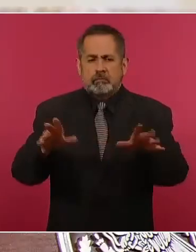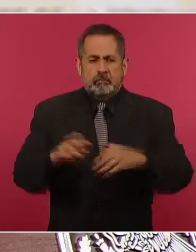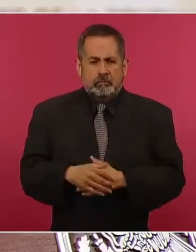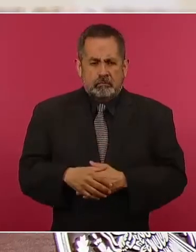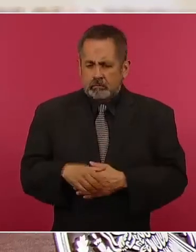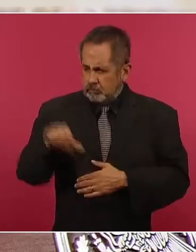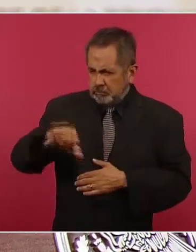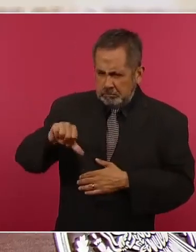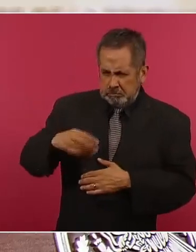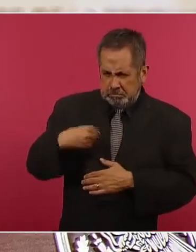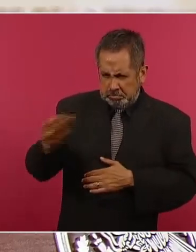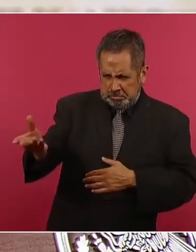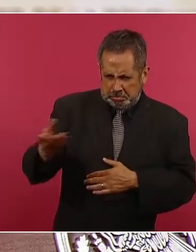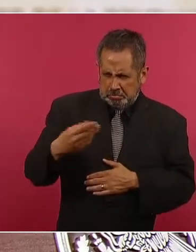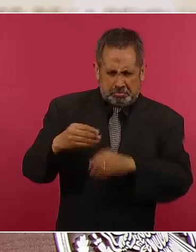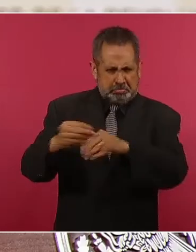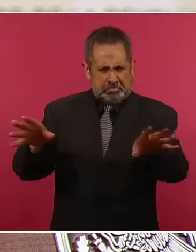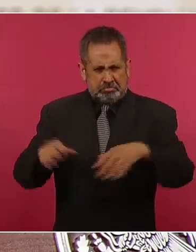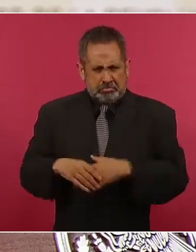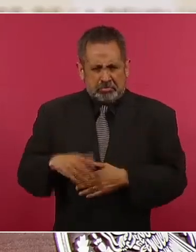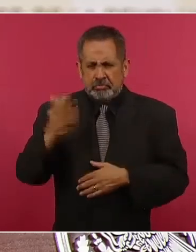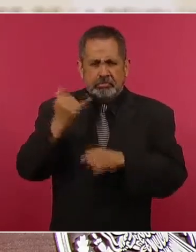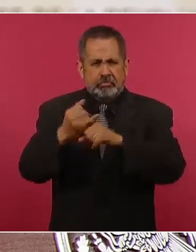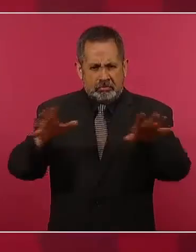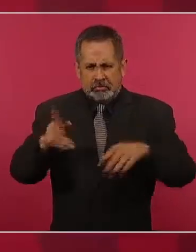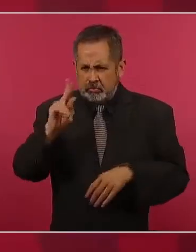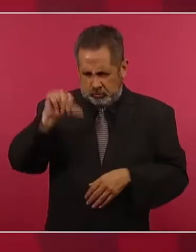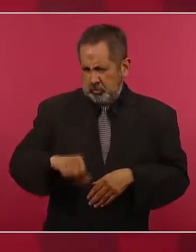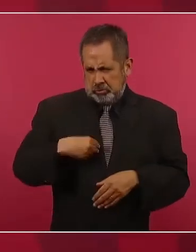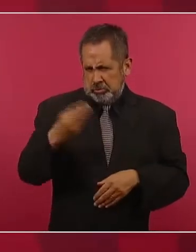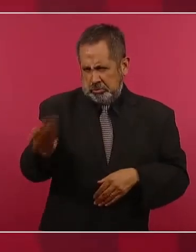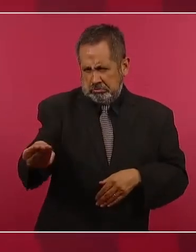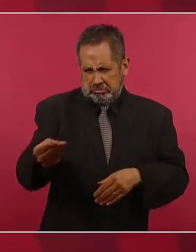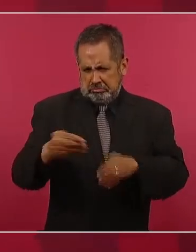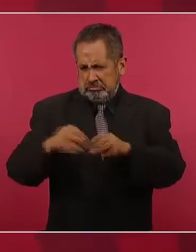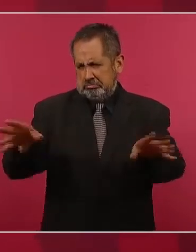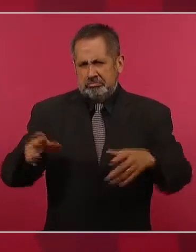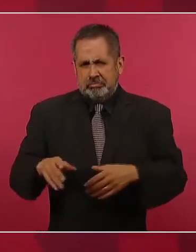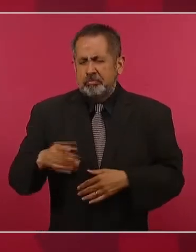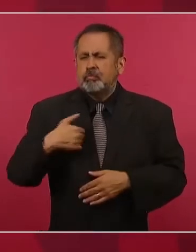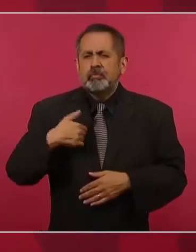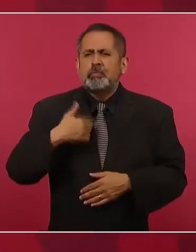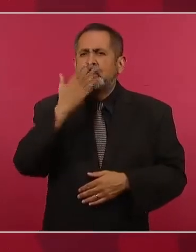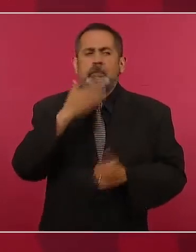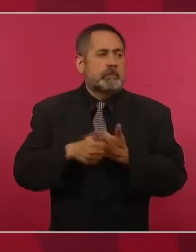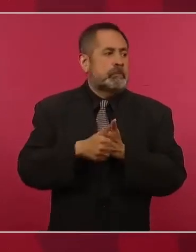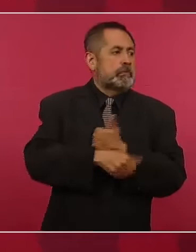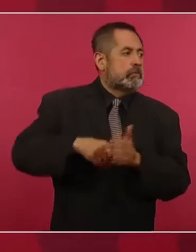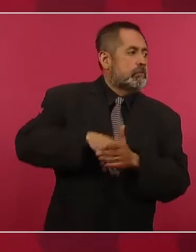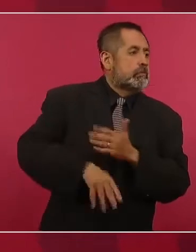hoy te entregamos. Se informó, pero te lo entregamos hoy. Nosotros no tenemos nada que